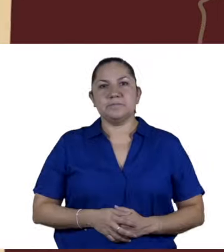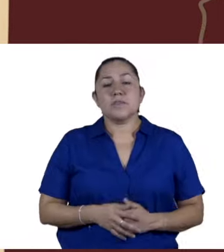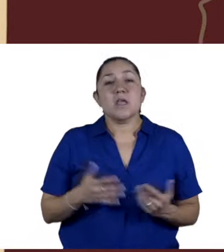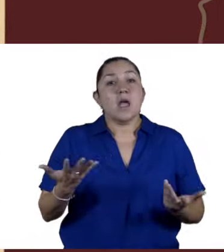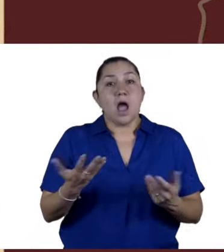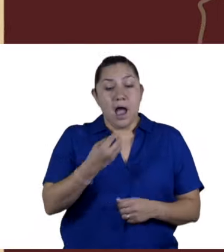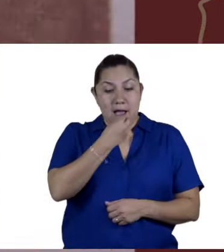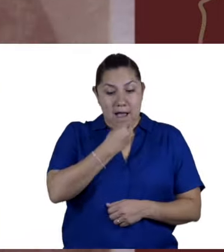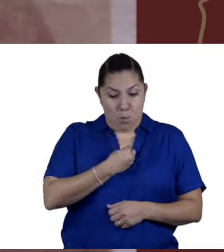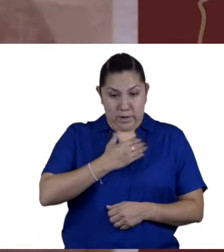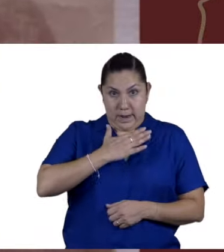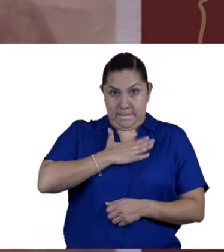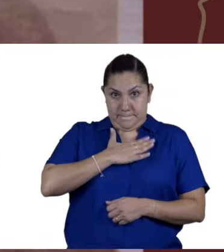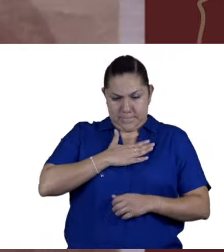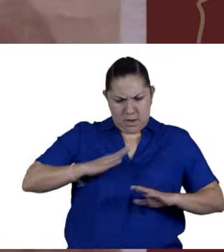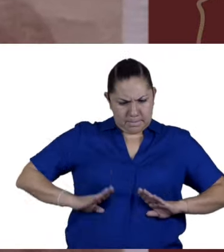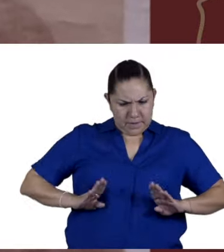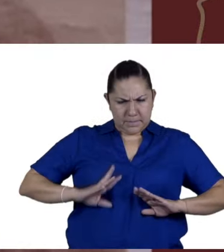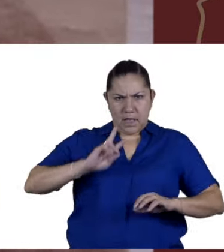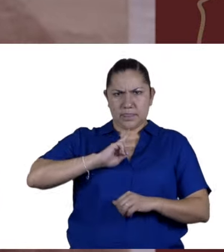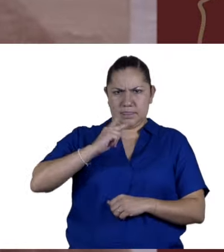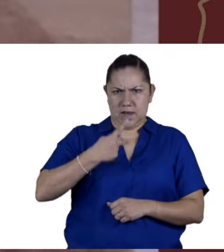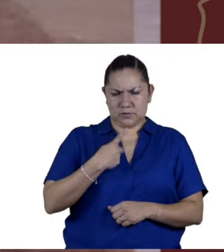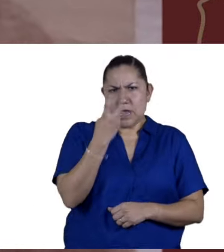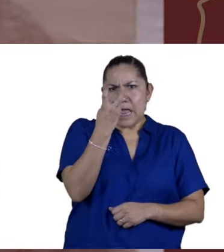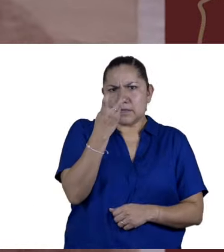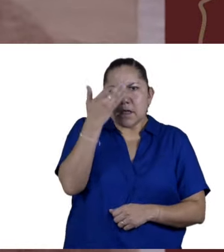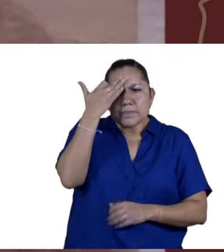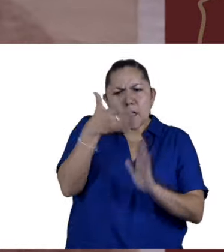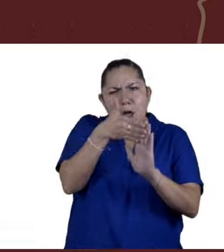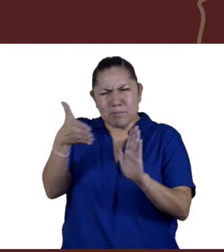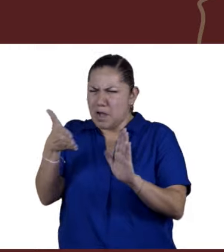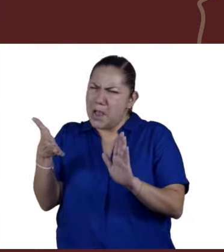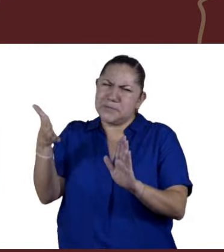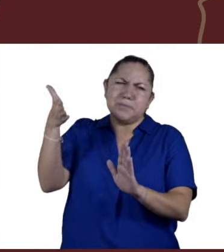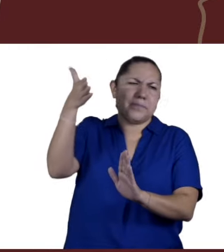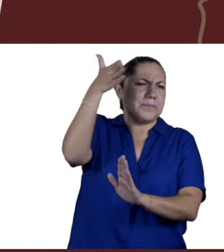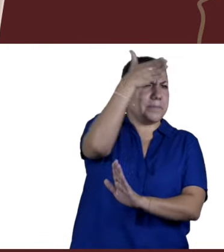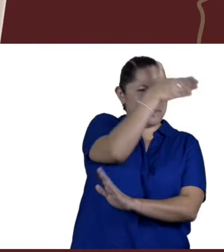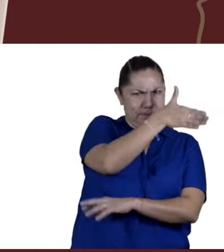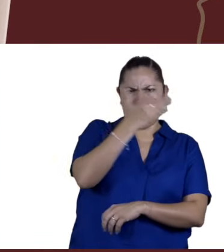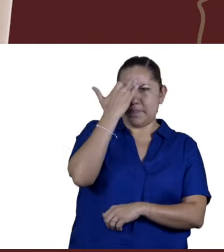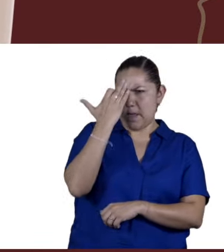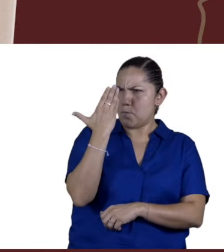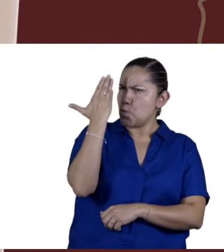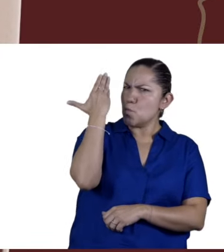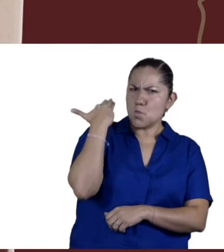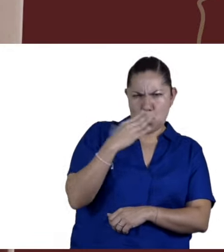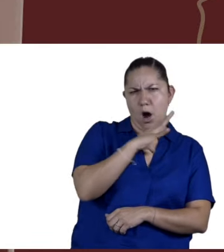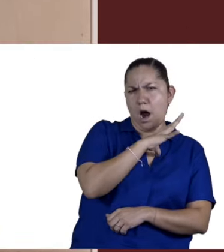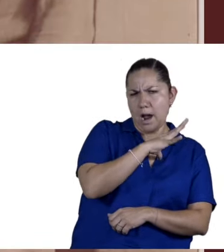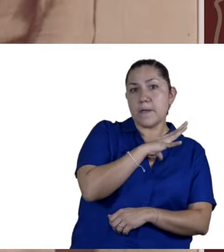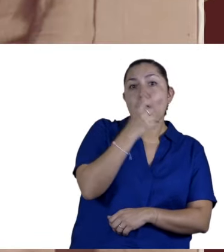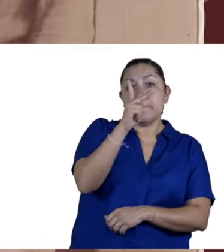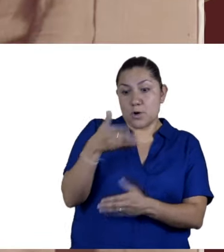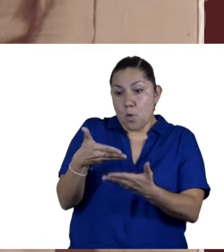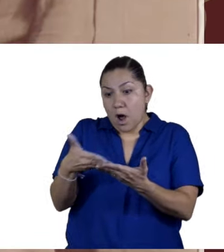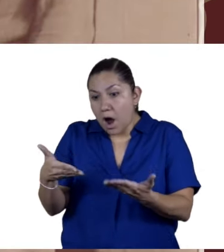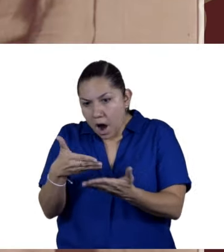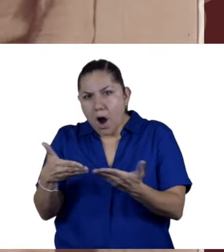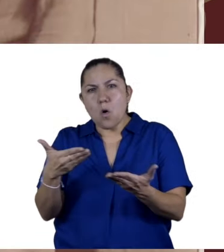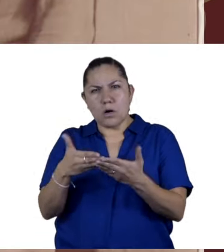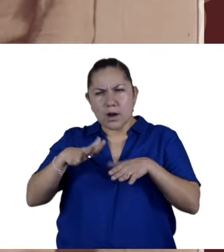A pesar de que la transexualidad ha existido en todas las épocas, en la era contemporánea, los avances